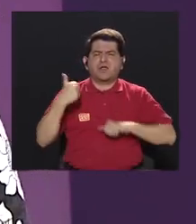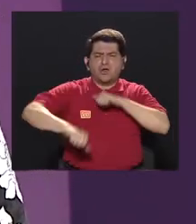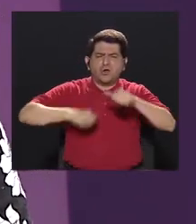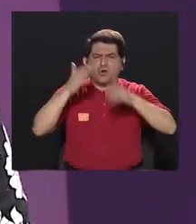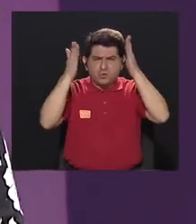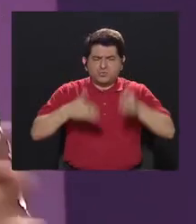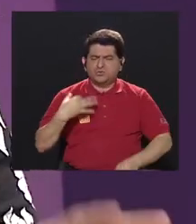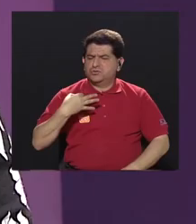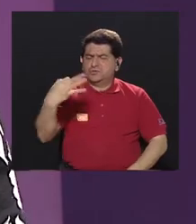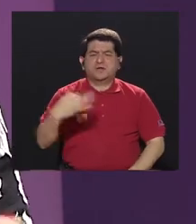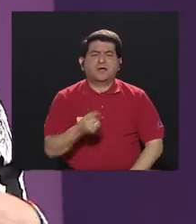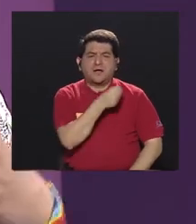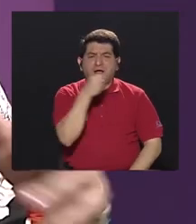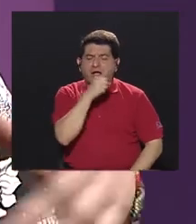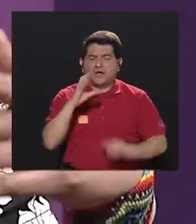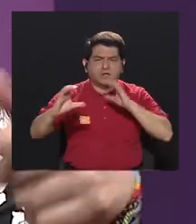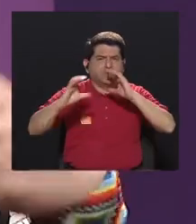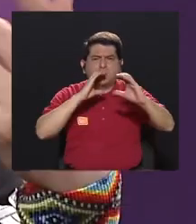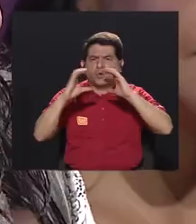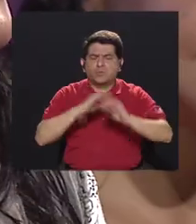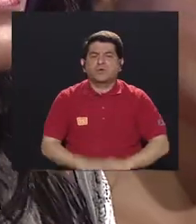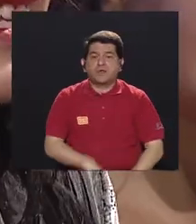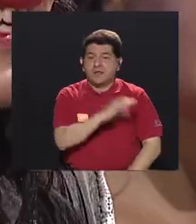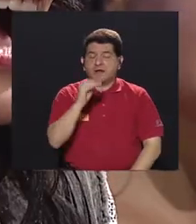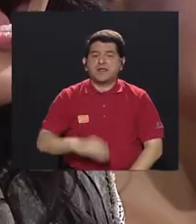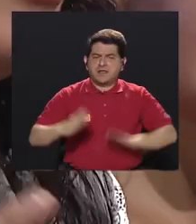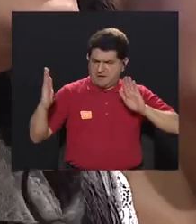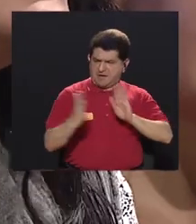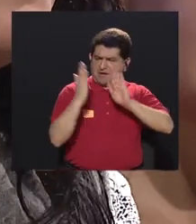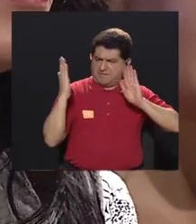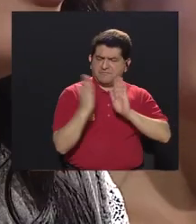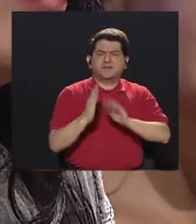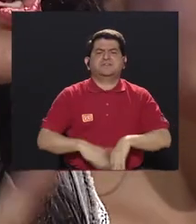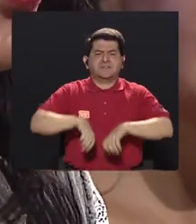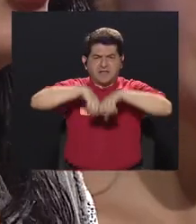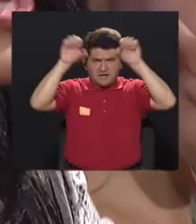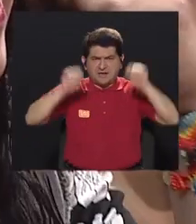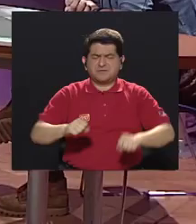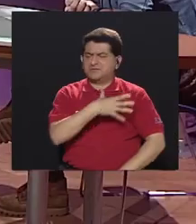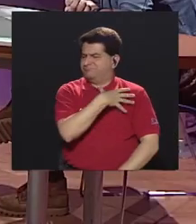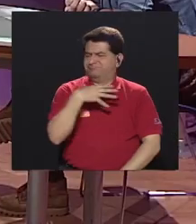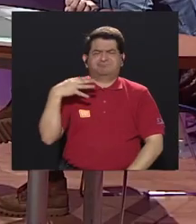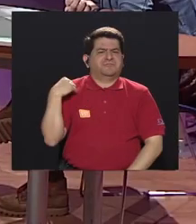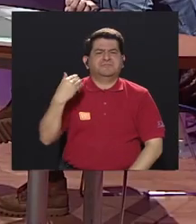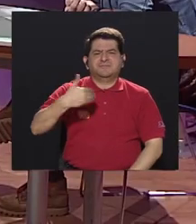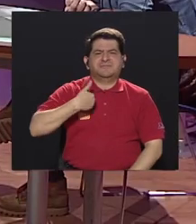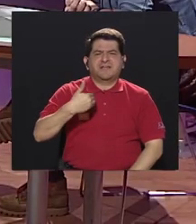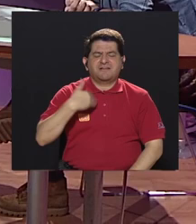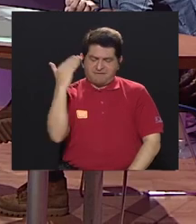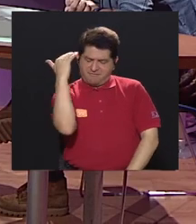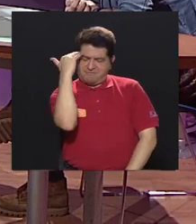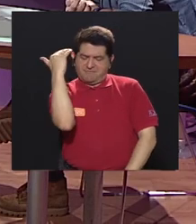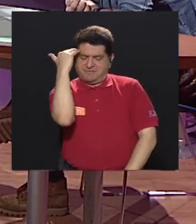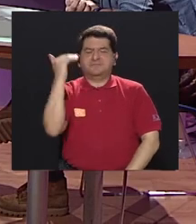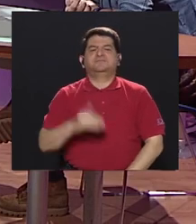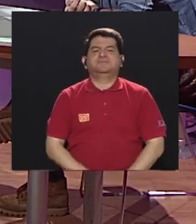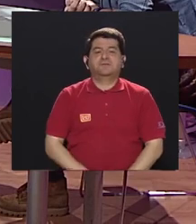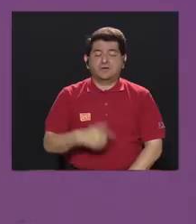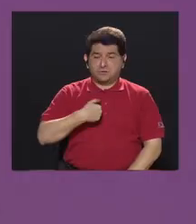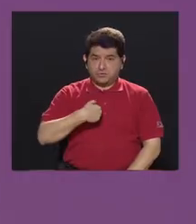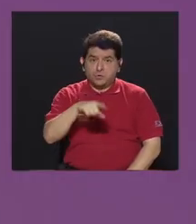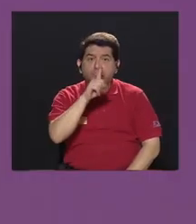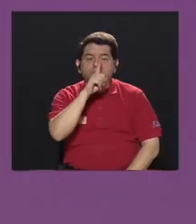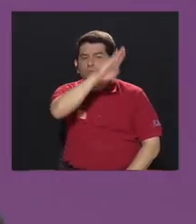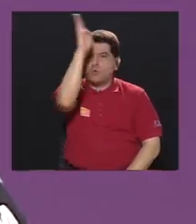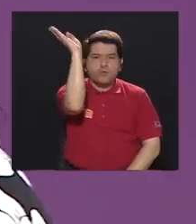cotidianos. Canto para transmitir y crear resistencia a un sistema que no le gusta que tengamos conciencia. Callarme